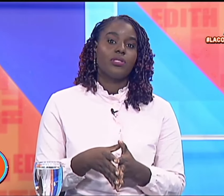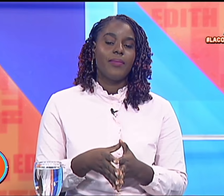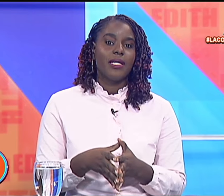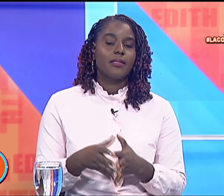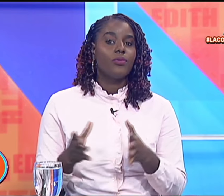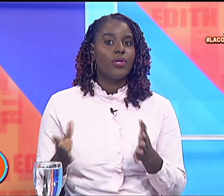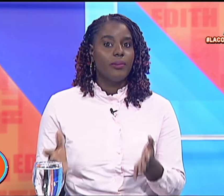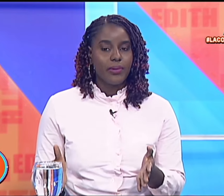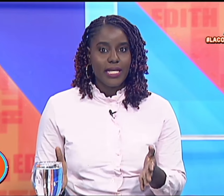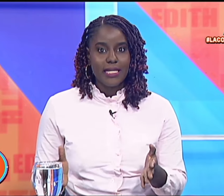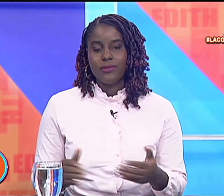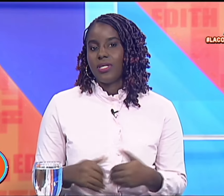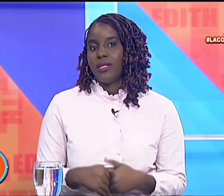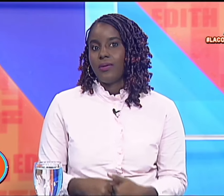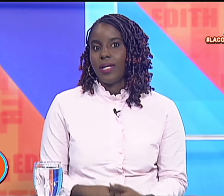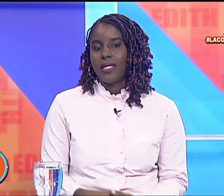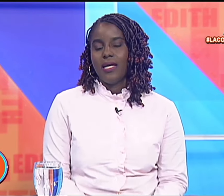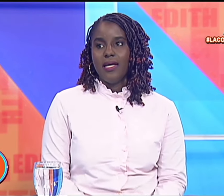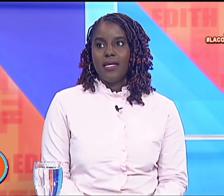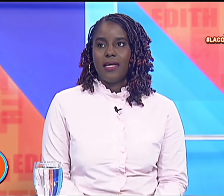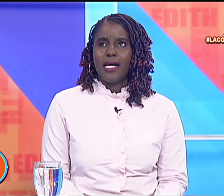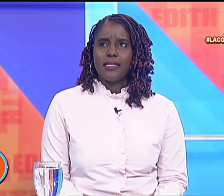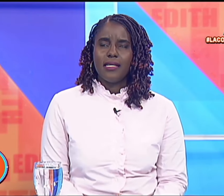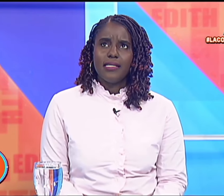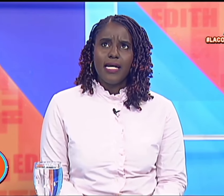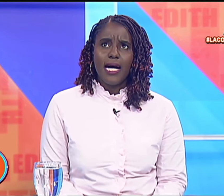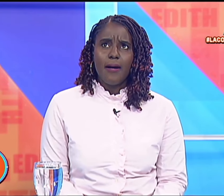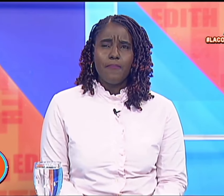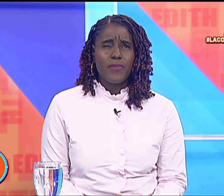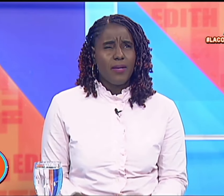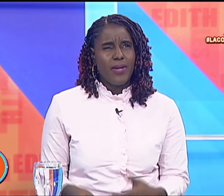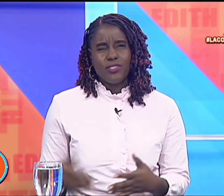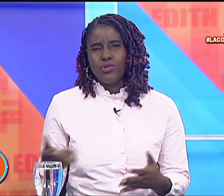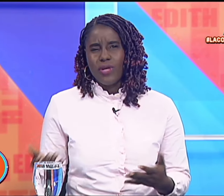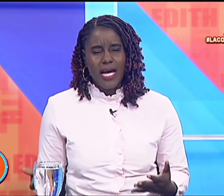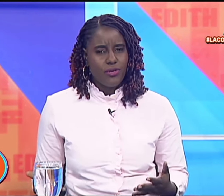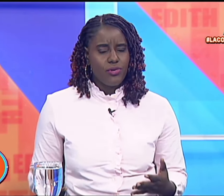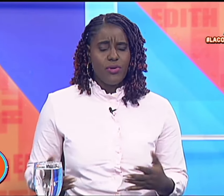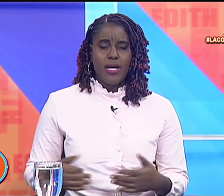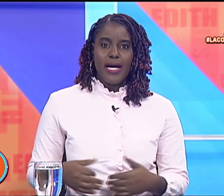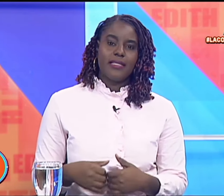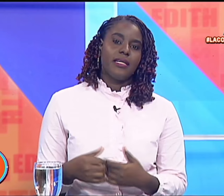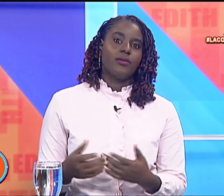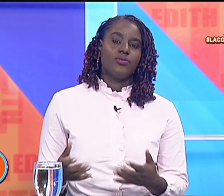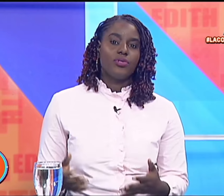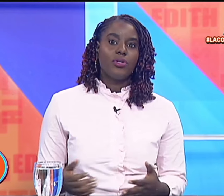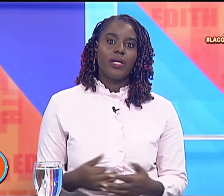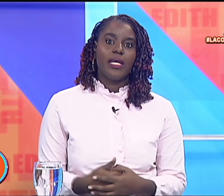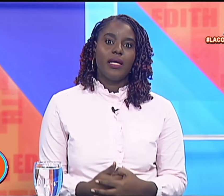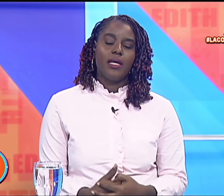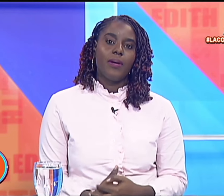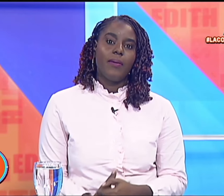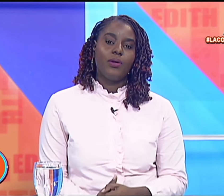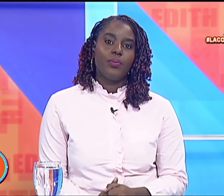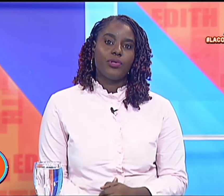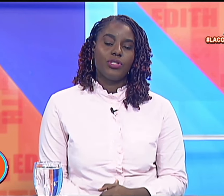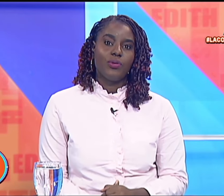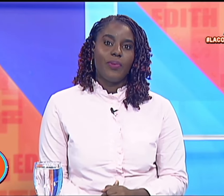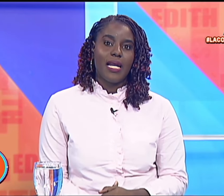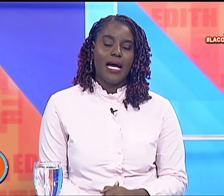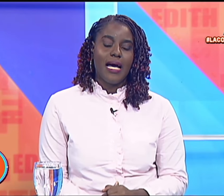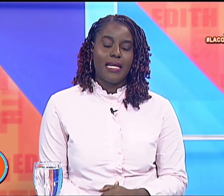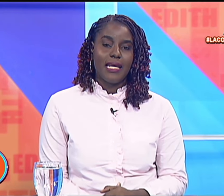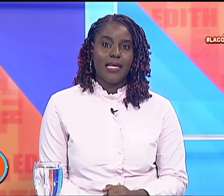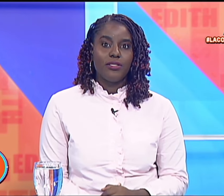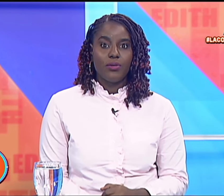esto también es muy importante. Ustedes recuerdan que hace ya más de un año aquí se anunció que iba a haber un proceso